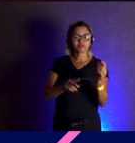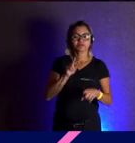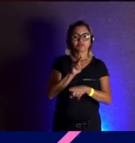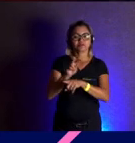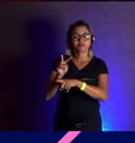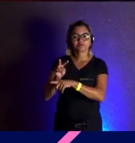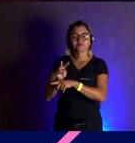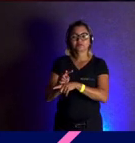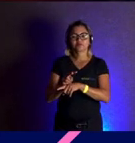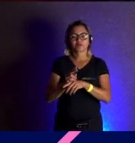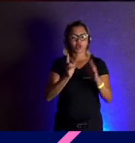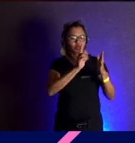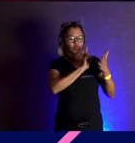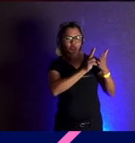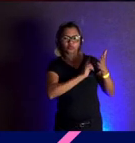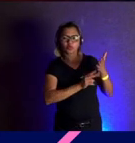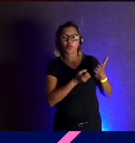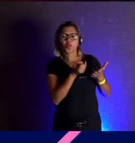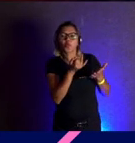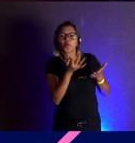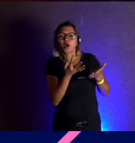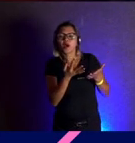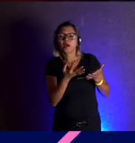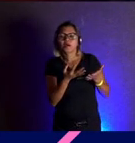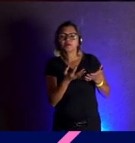de cuáles son los parques nacionales en Venezuela.